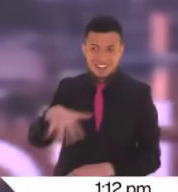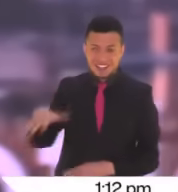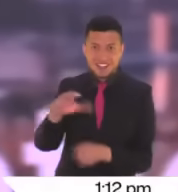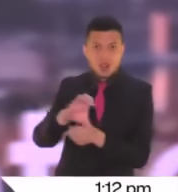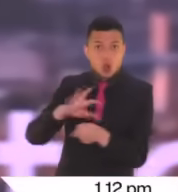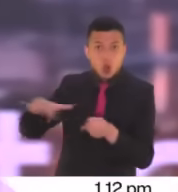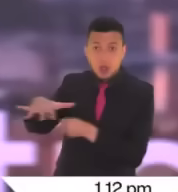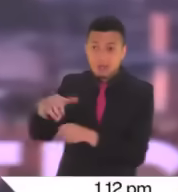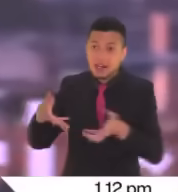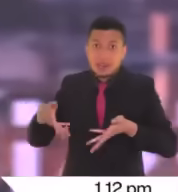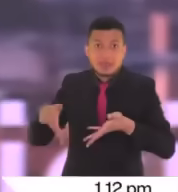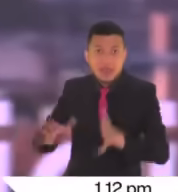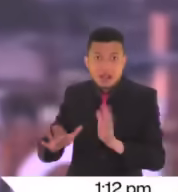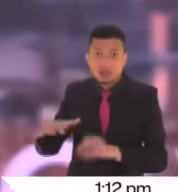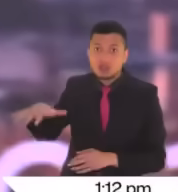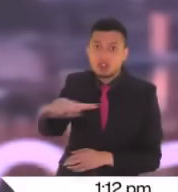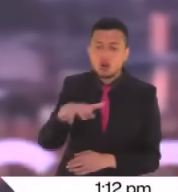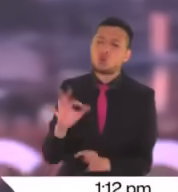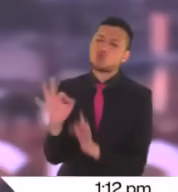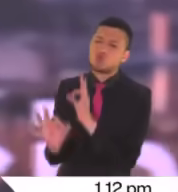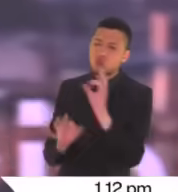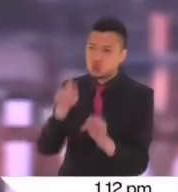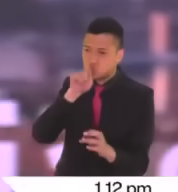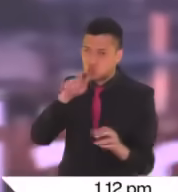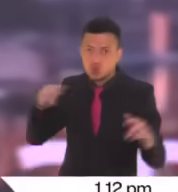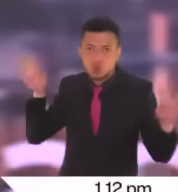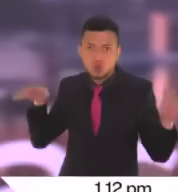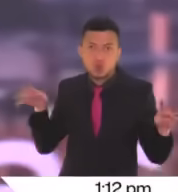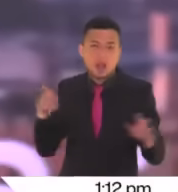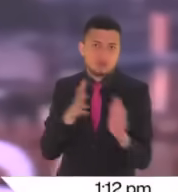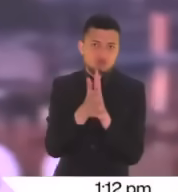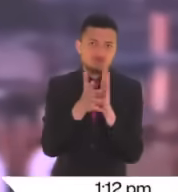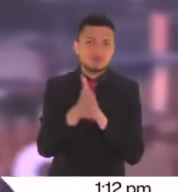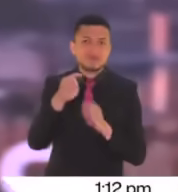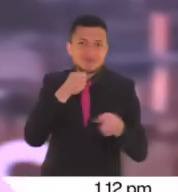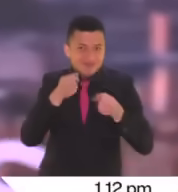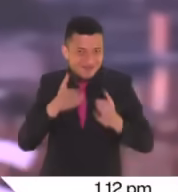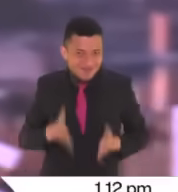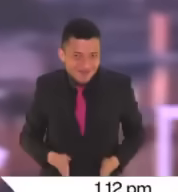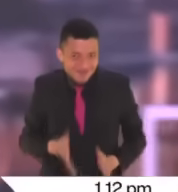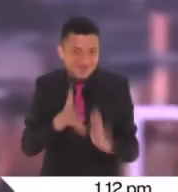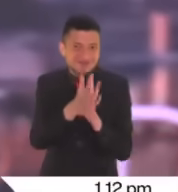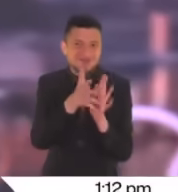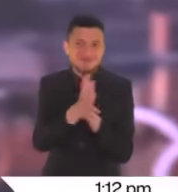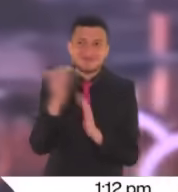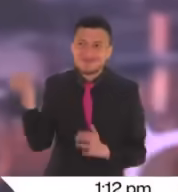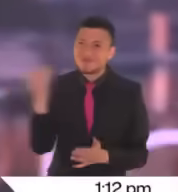aporta a la conservación de esta especie. Nancy Guevara, usted está en ese punto. Muy buenas tardes.